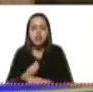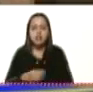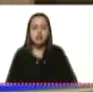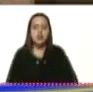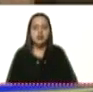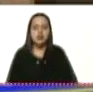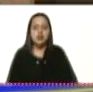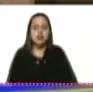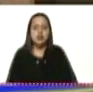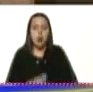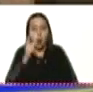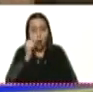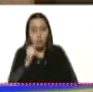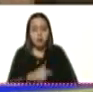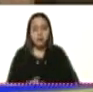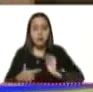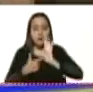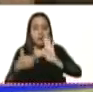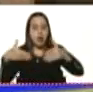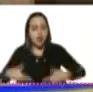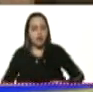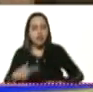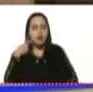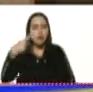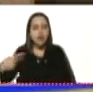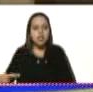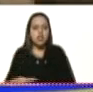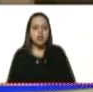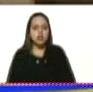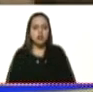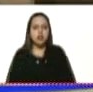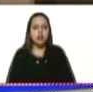que quedó del esfuerzo político y bélico